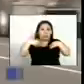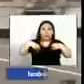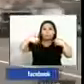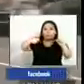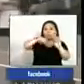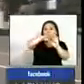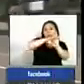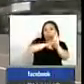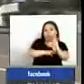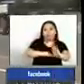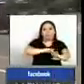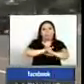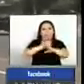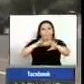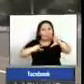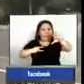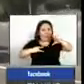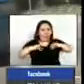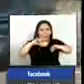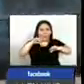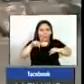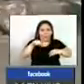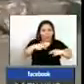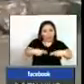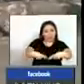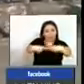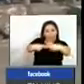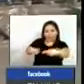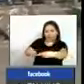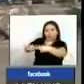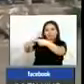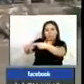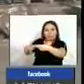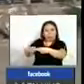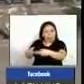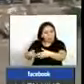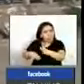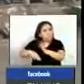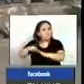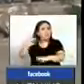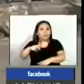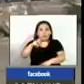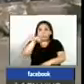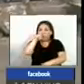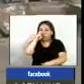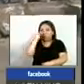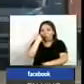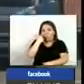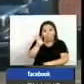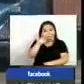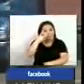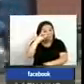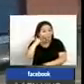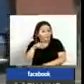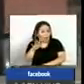evitar contagios del COVID-19 en los puntos fronterizos se han redoblado. Al punto que si presentan algún malestar de